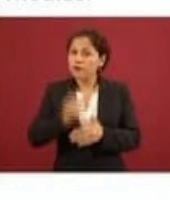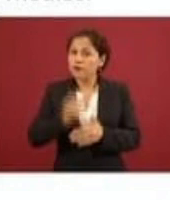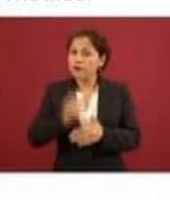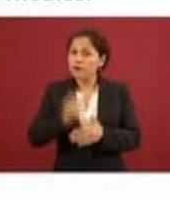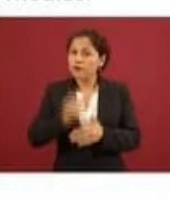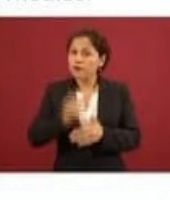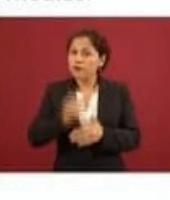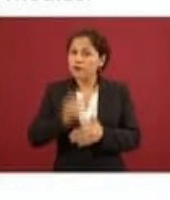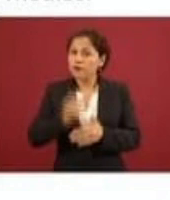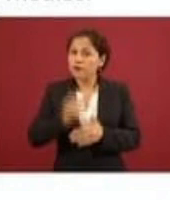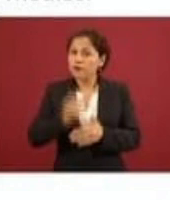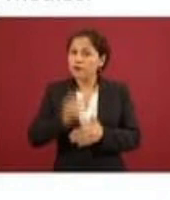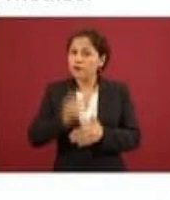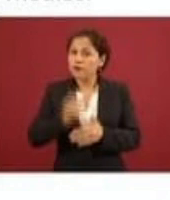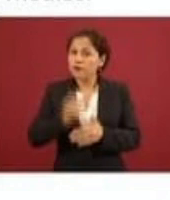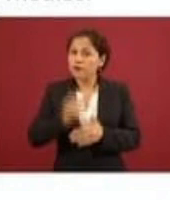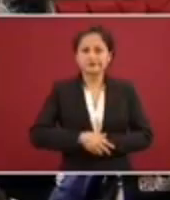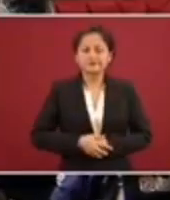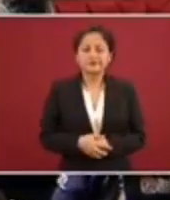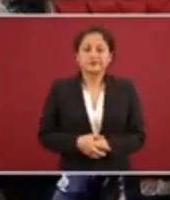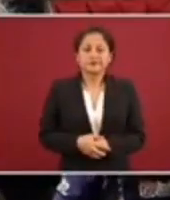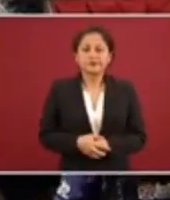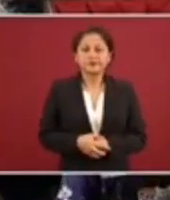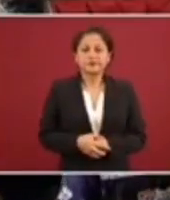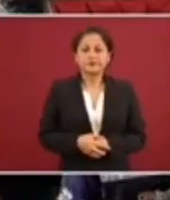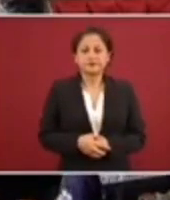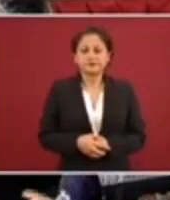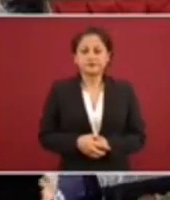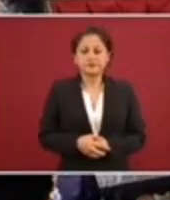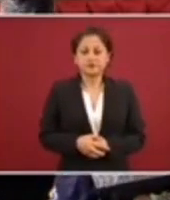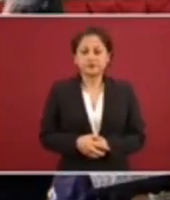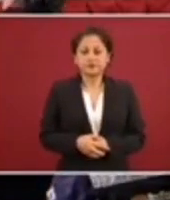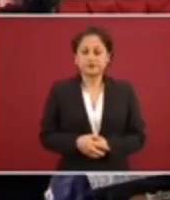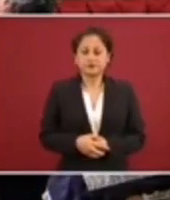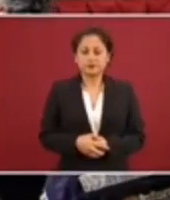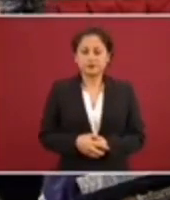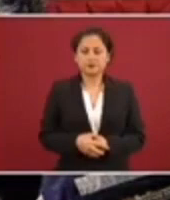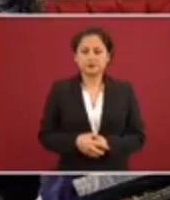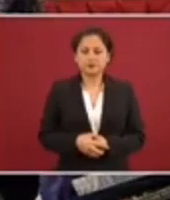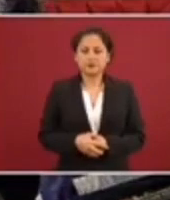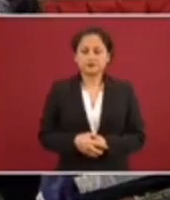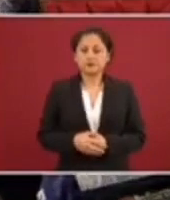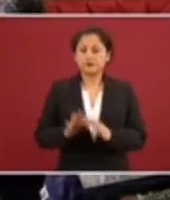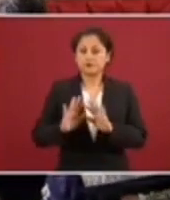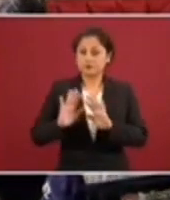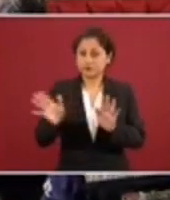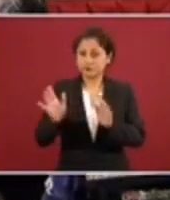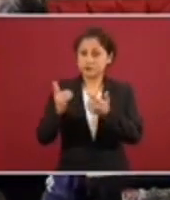seguir escuchando un poquito del video, donde lo explica el presidente. Ya Morena